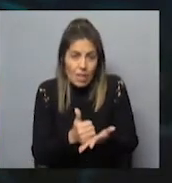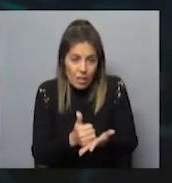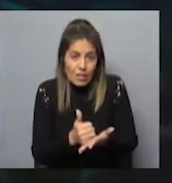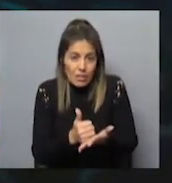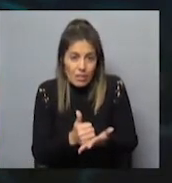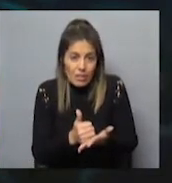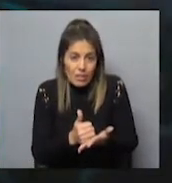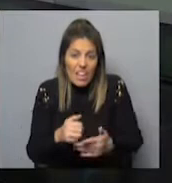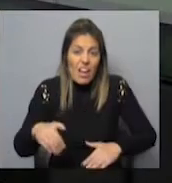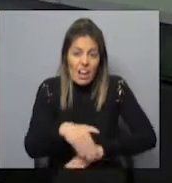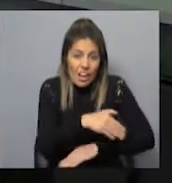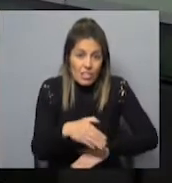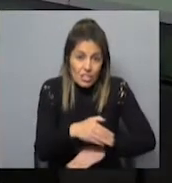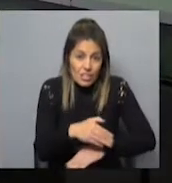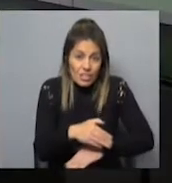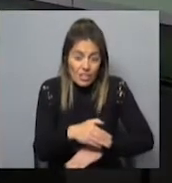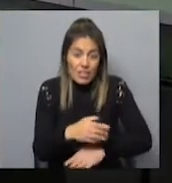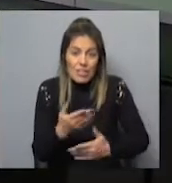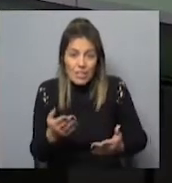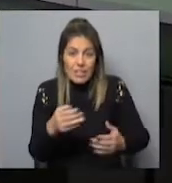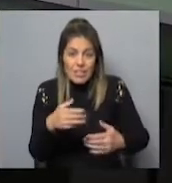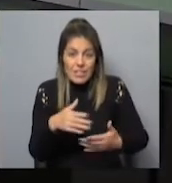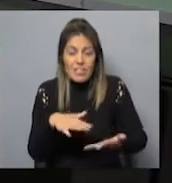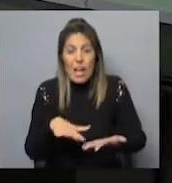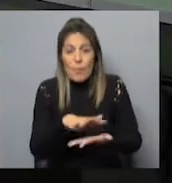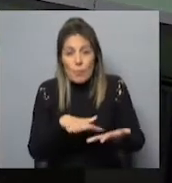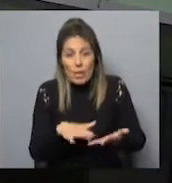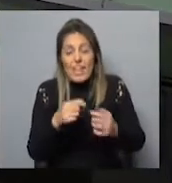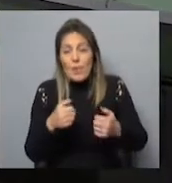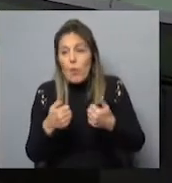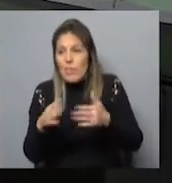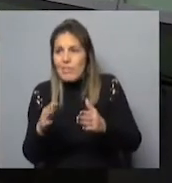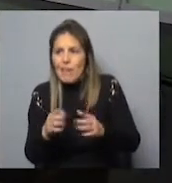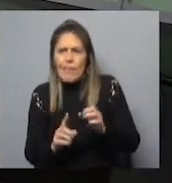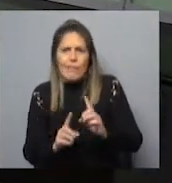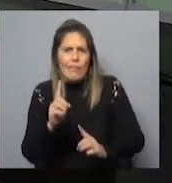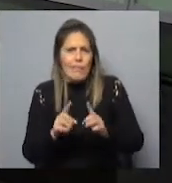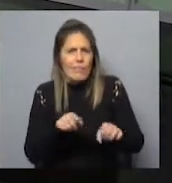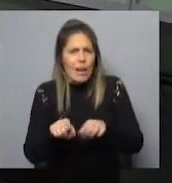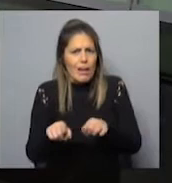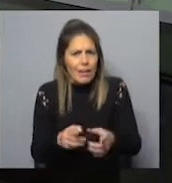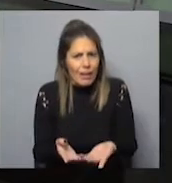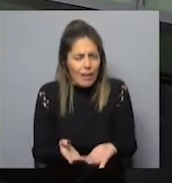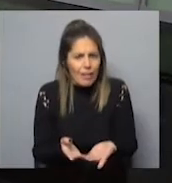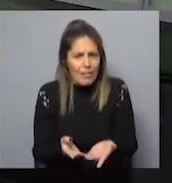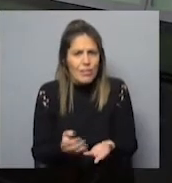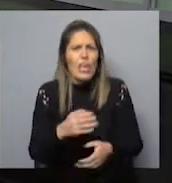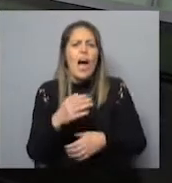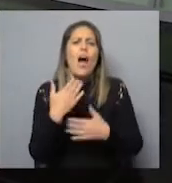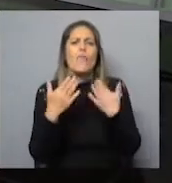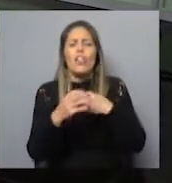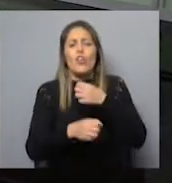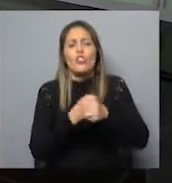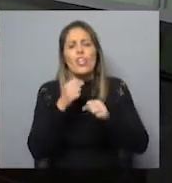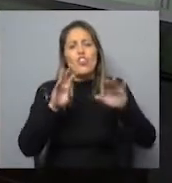en la calle y después encarar una carrera universitaria y es que estoy hablando en los años 90 en